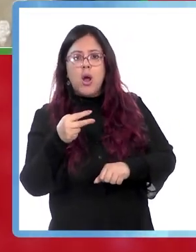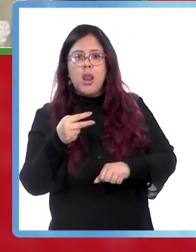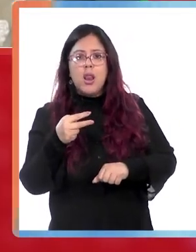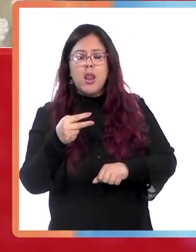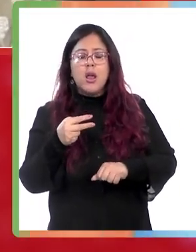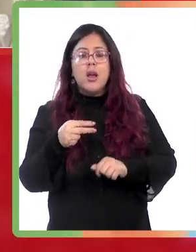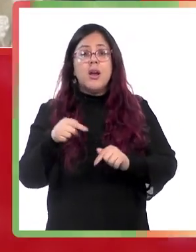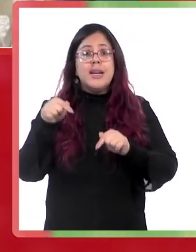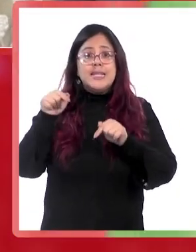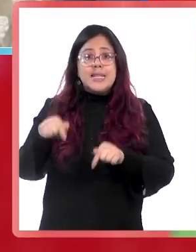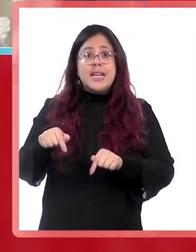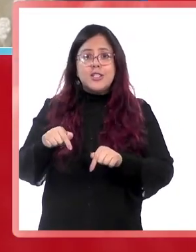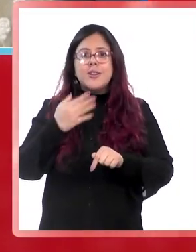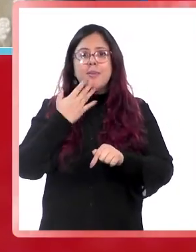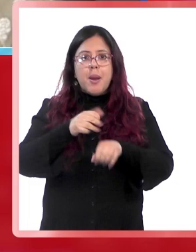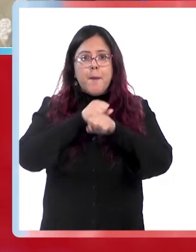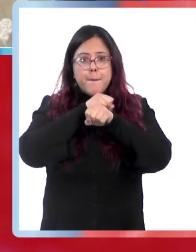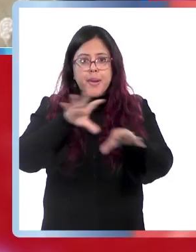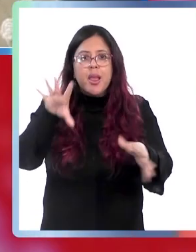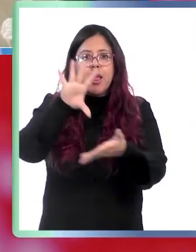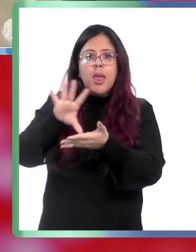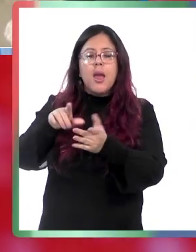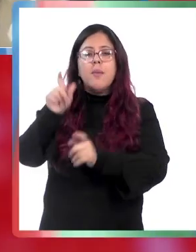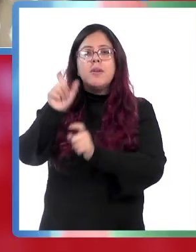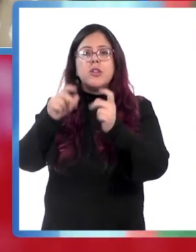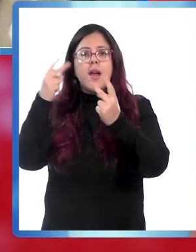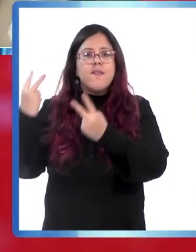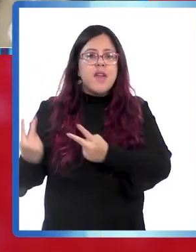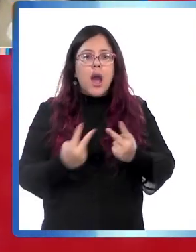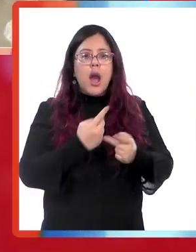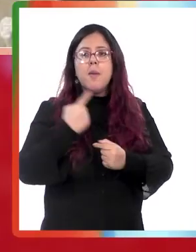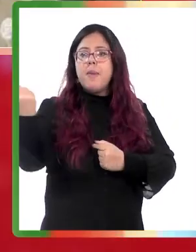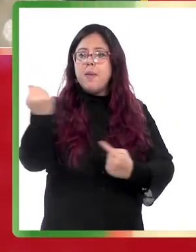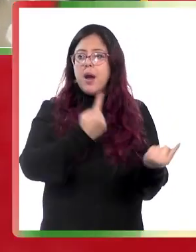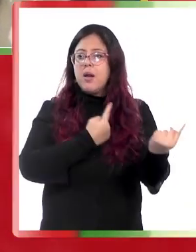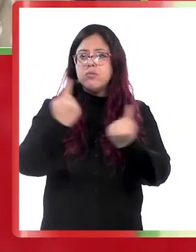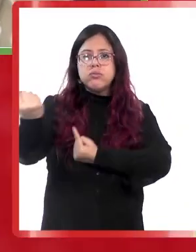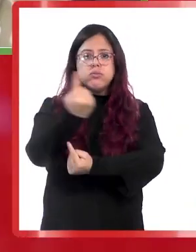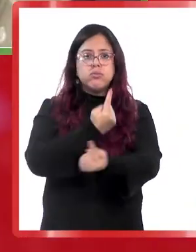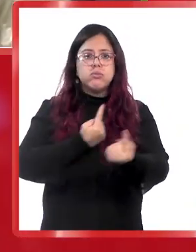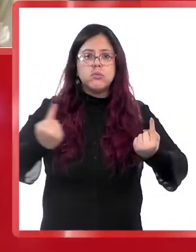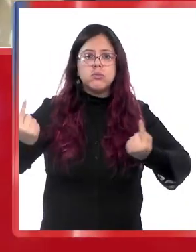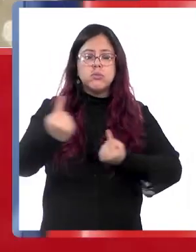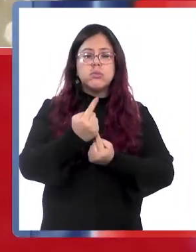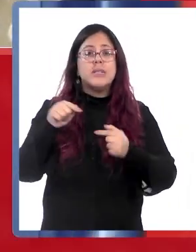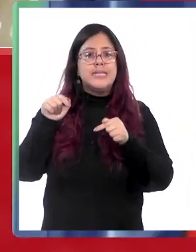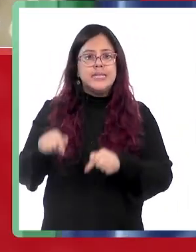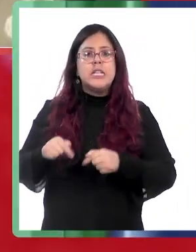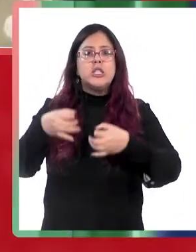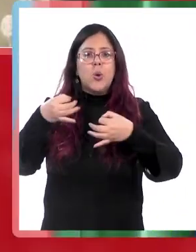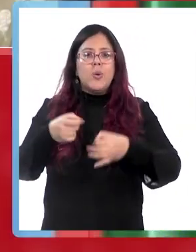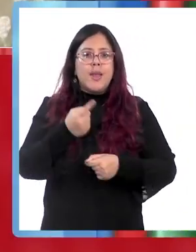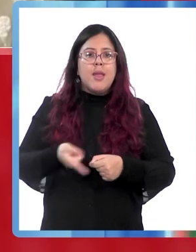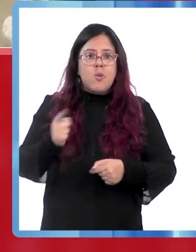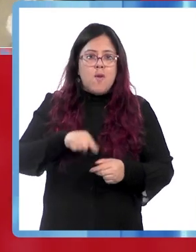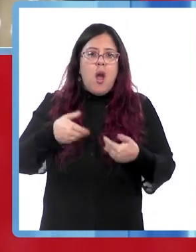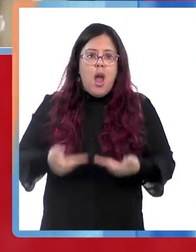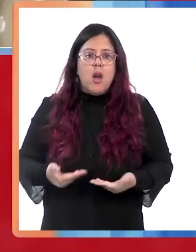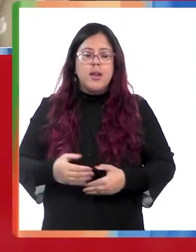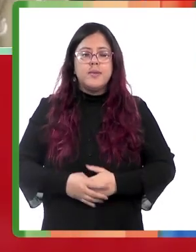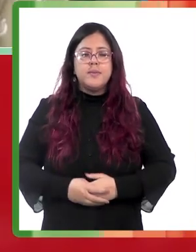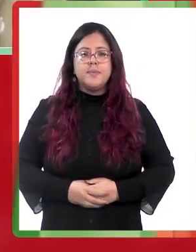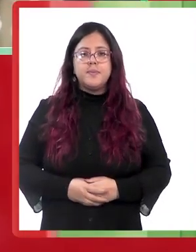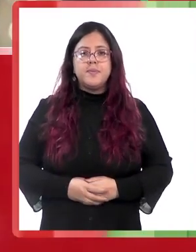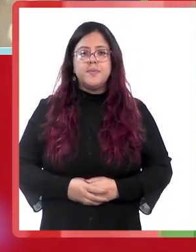contacto íntimo, y que pasó a otros países porque, claro, de viajeros que van de un lado a otro, ¿no es cierto? Y eso estaría ocurriendo nuevamente